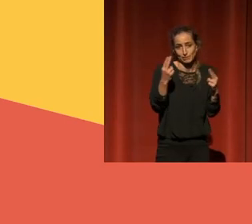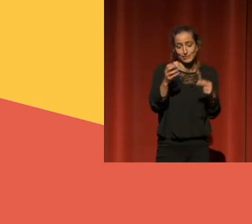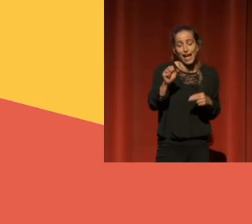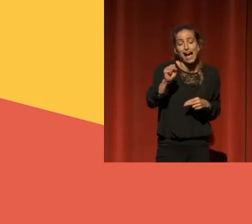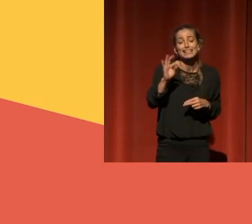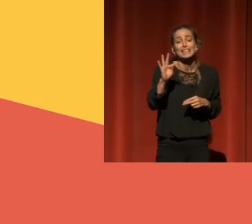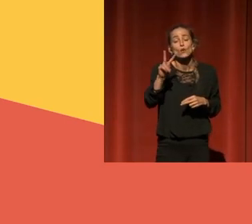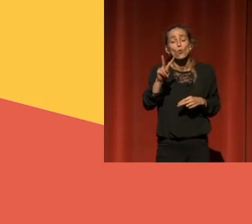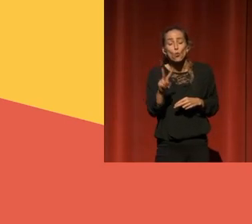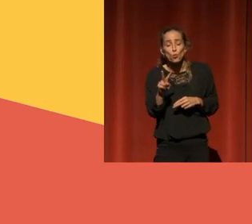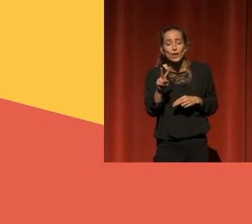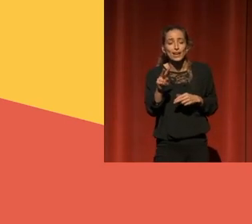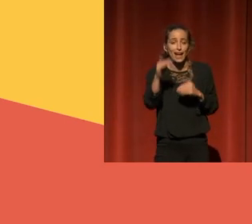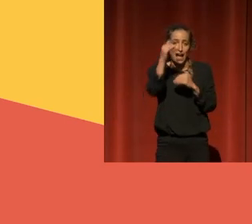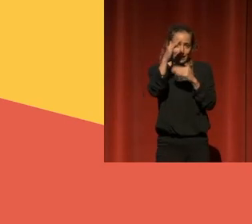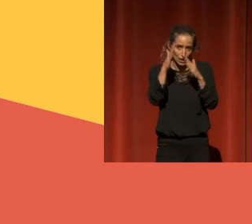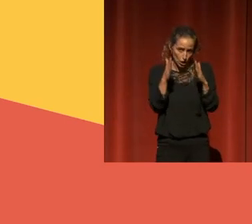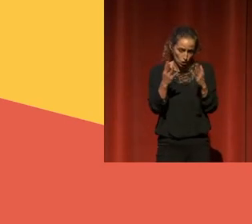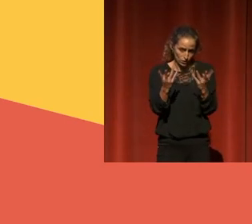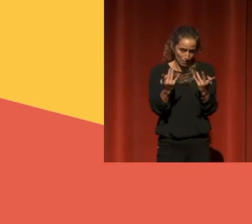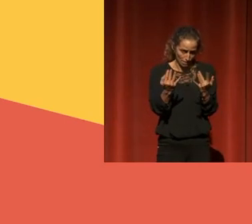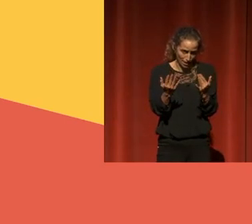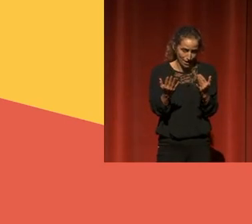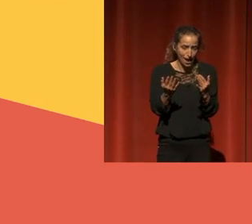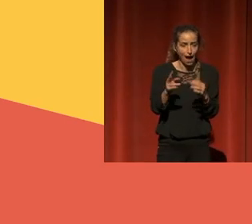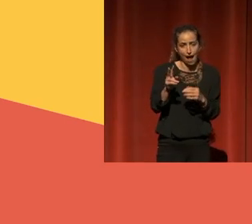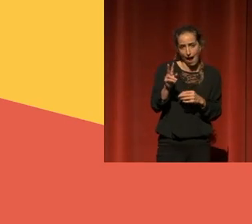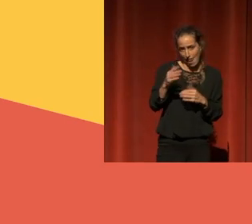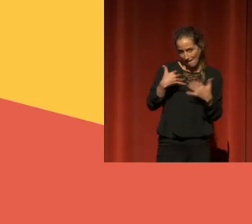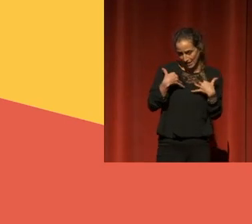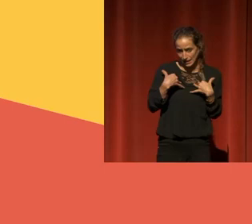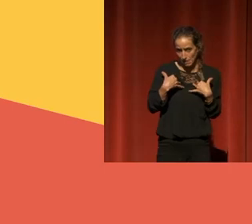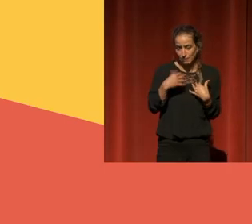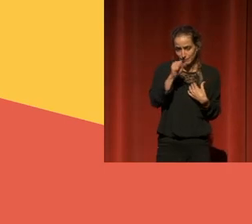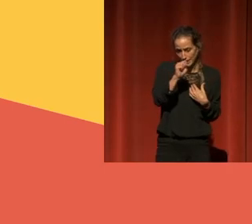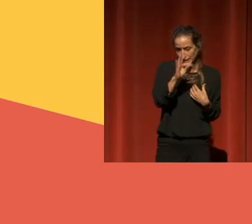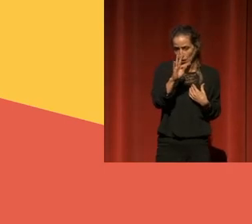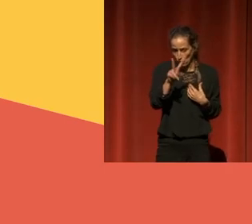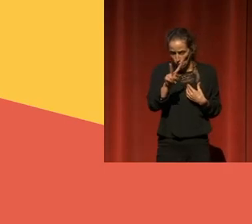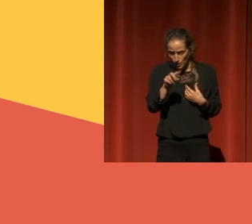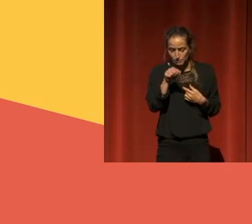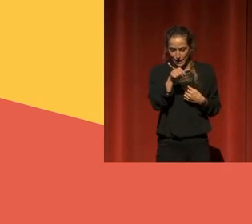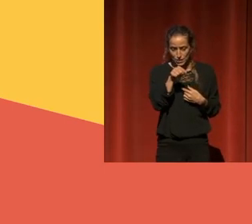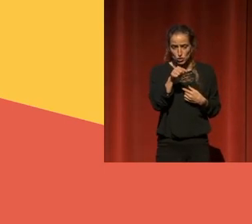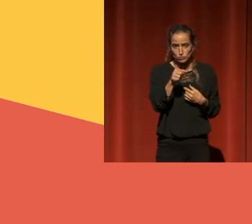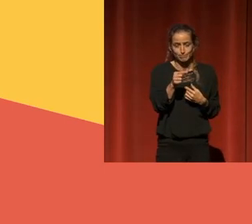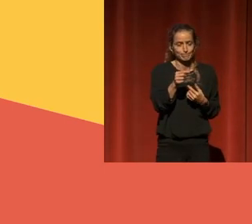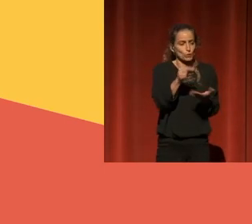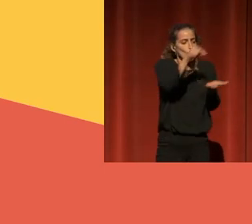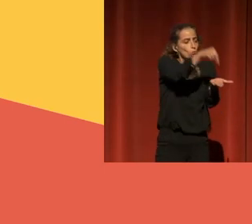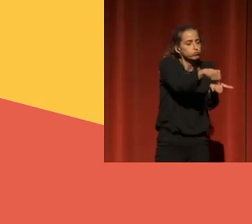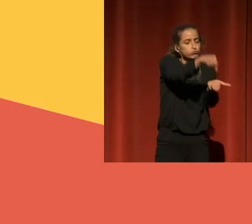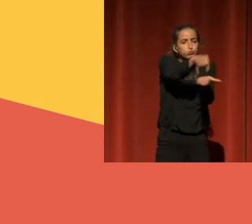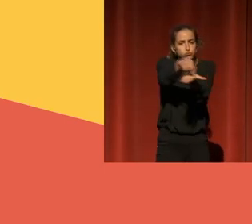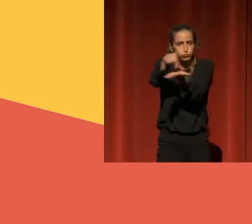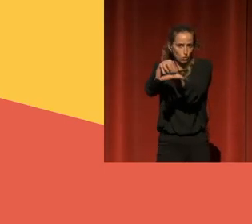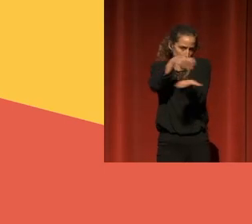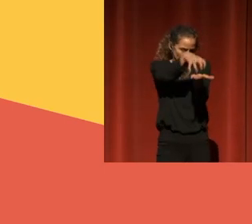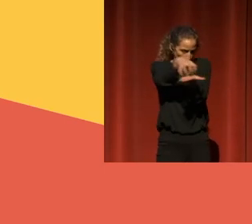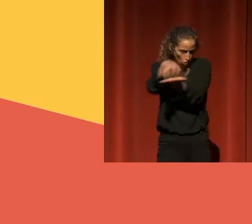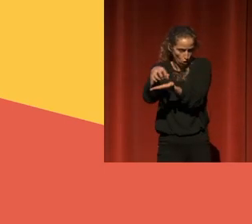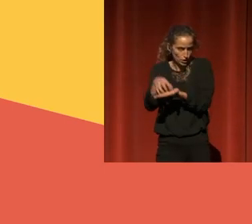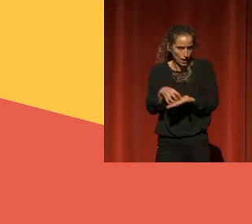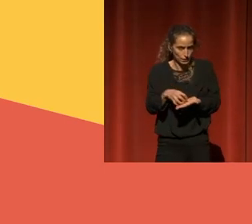a la víctima eh que son eh unos son unos puntos de atención donde por ejemplo cualquier